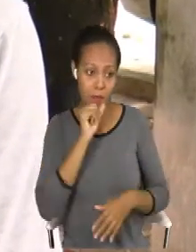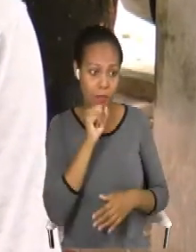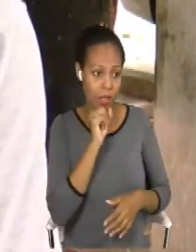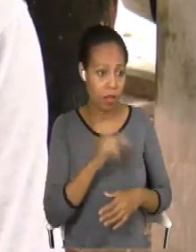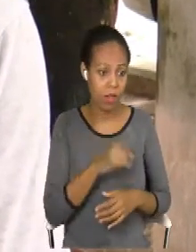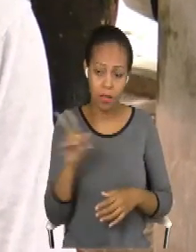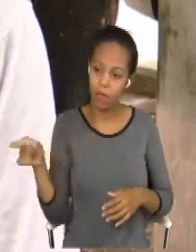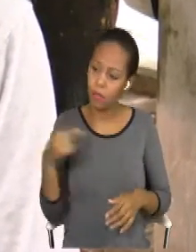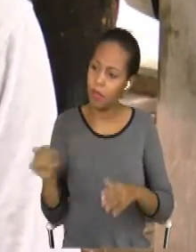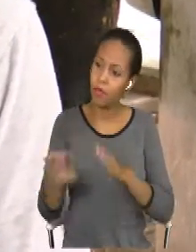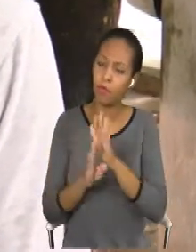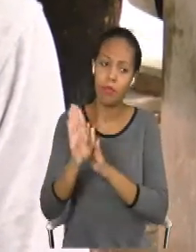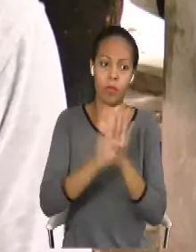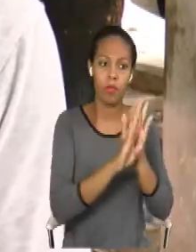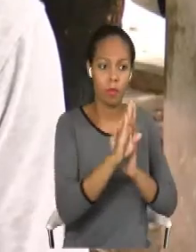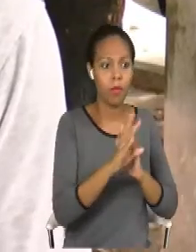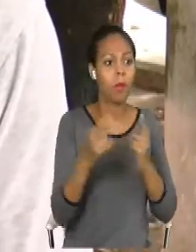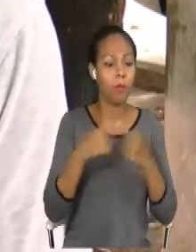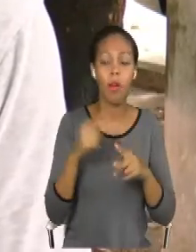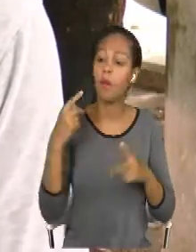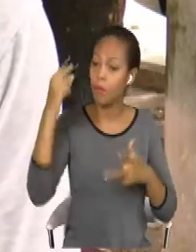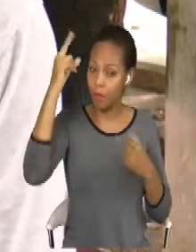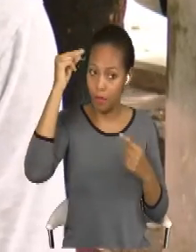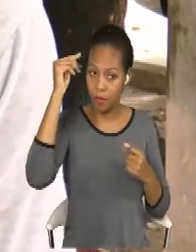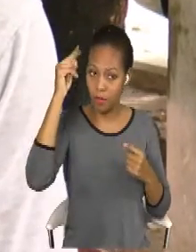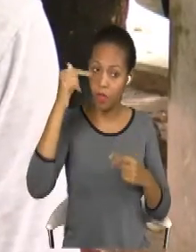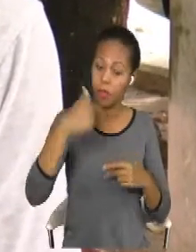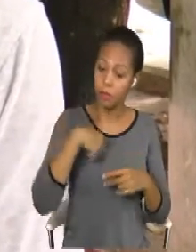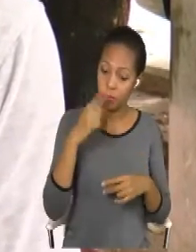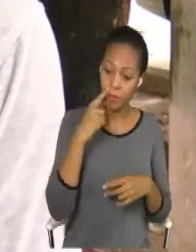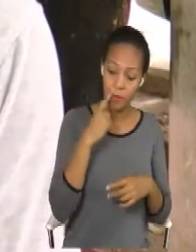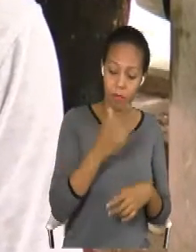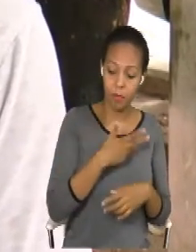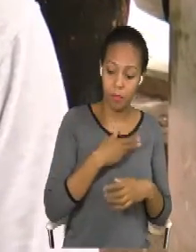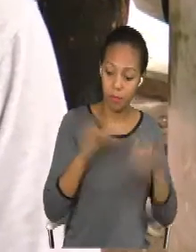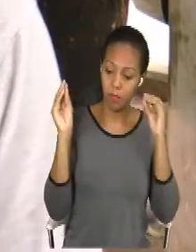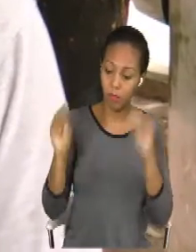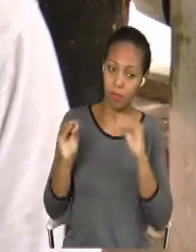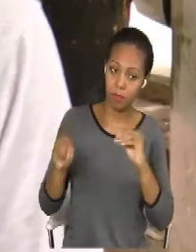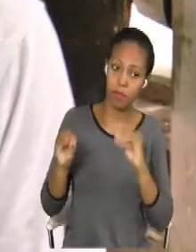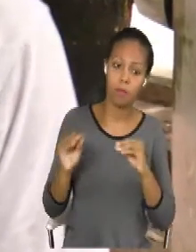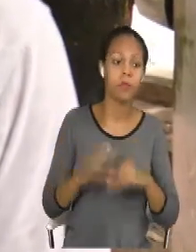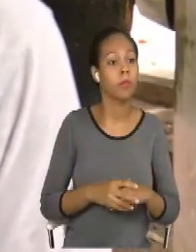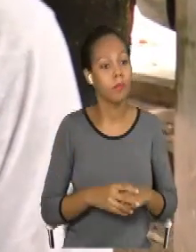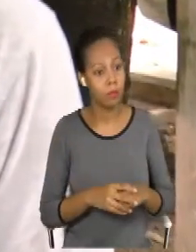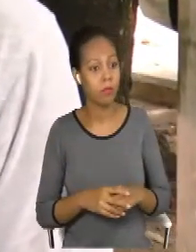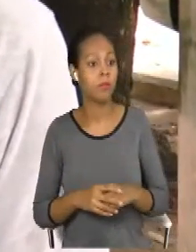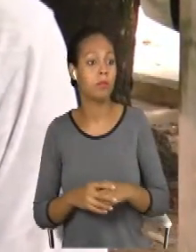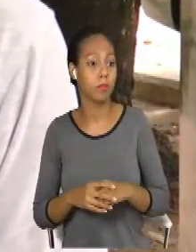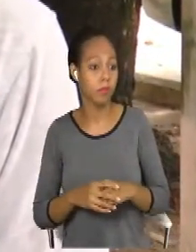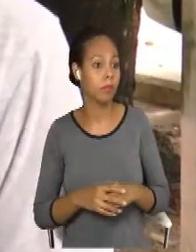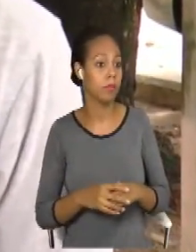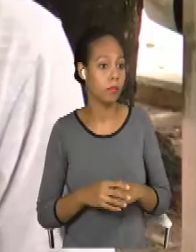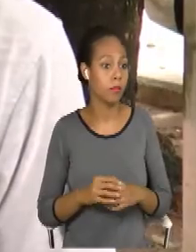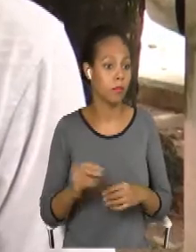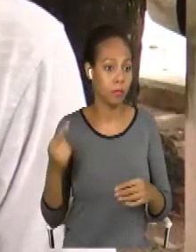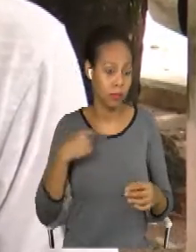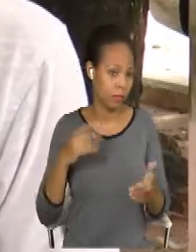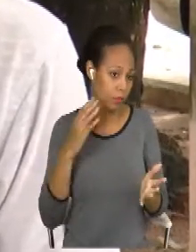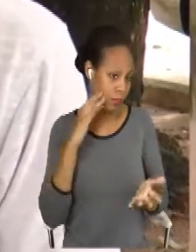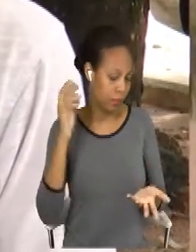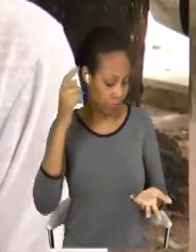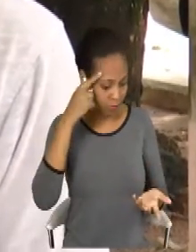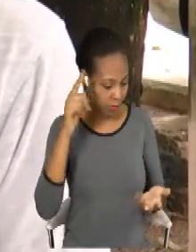mujer muy emprendedora, aparte de los valores que uno como padre les puede inculcar a ellos, más su ADN, que ese es